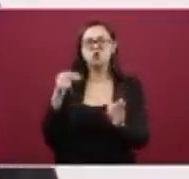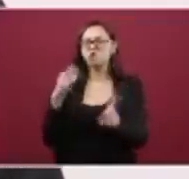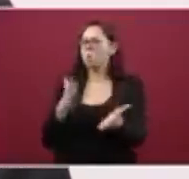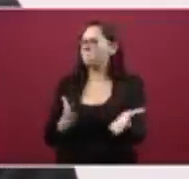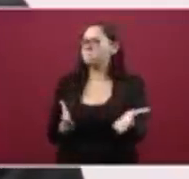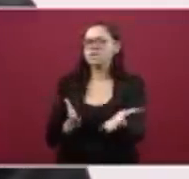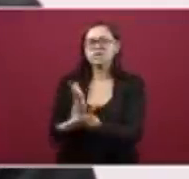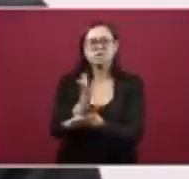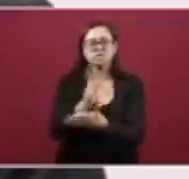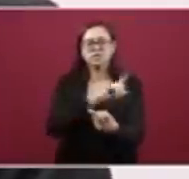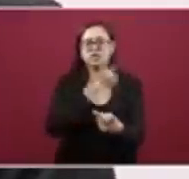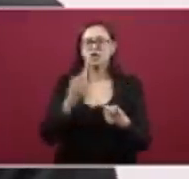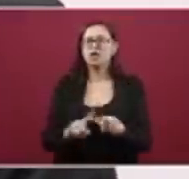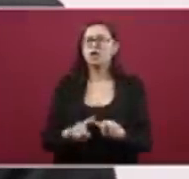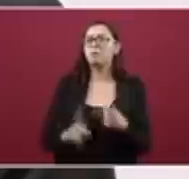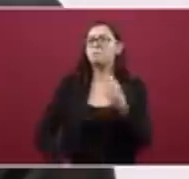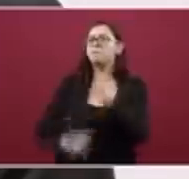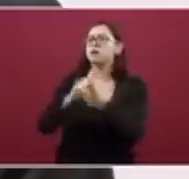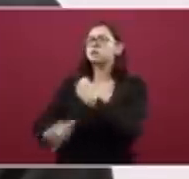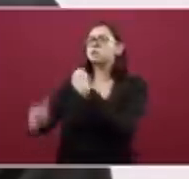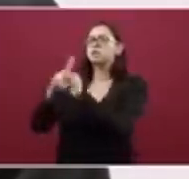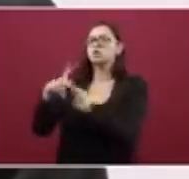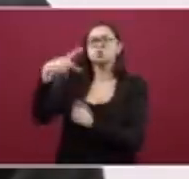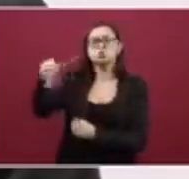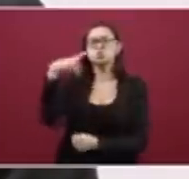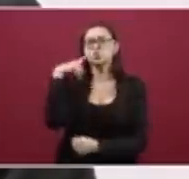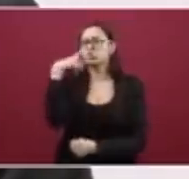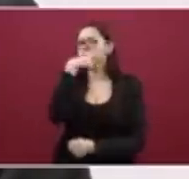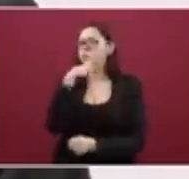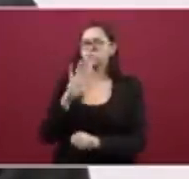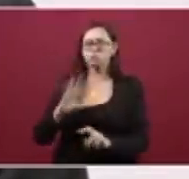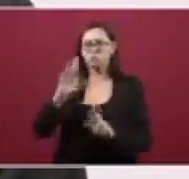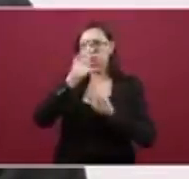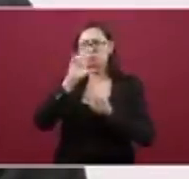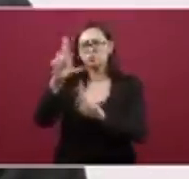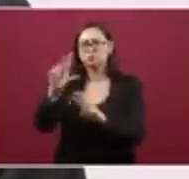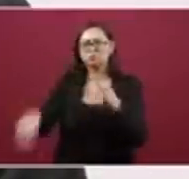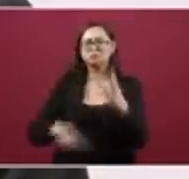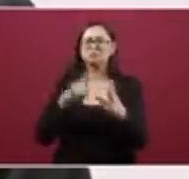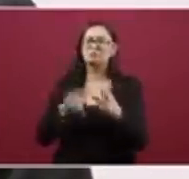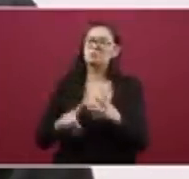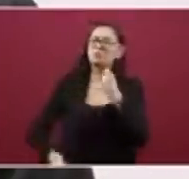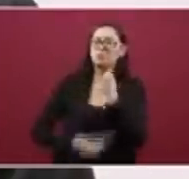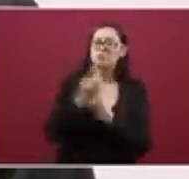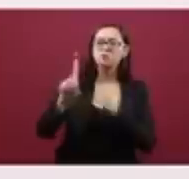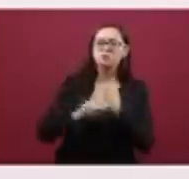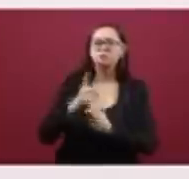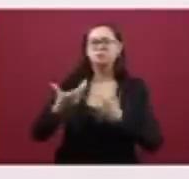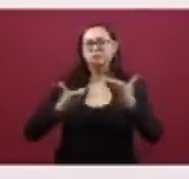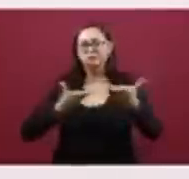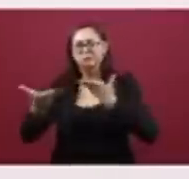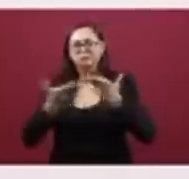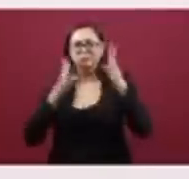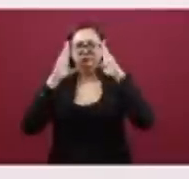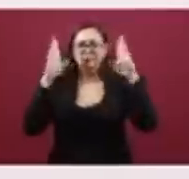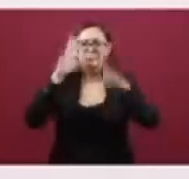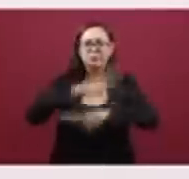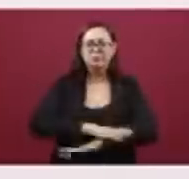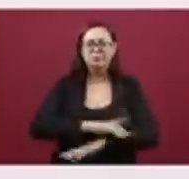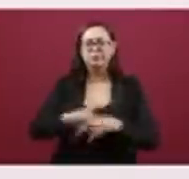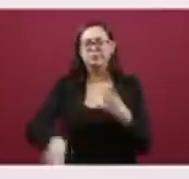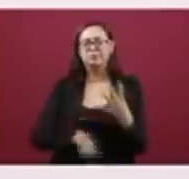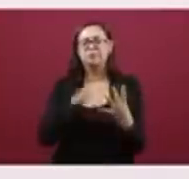autodeterminación de los pueblos solución pacífica de las controversias proscripción